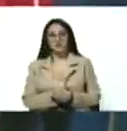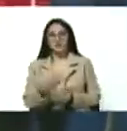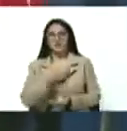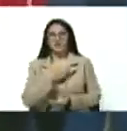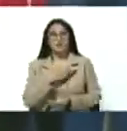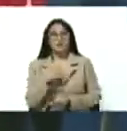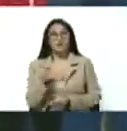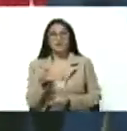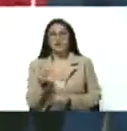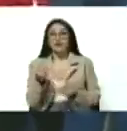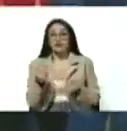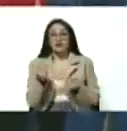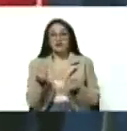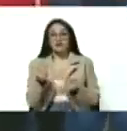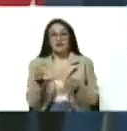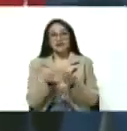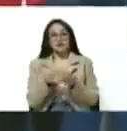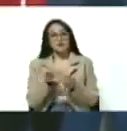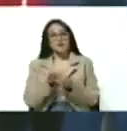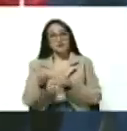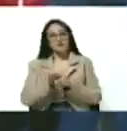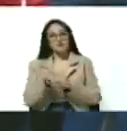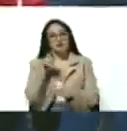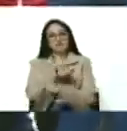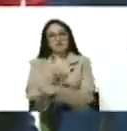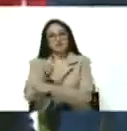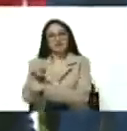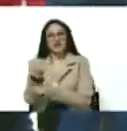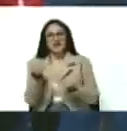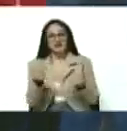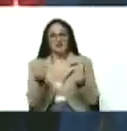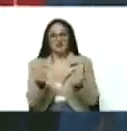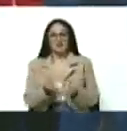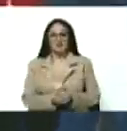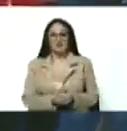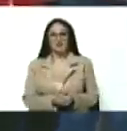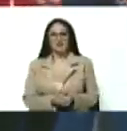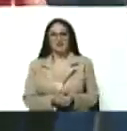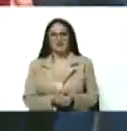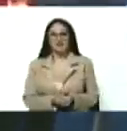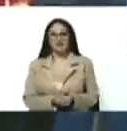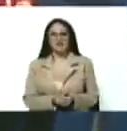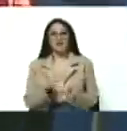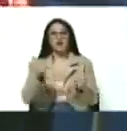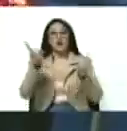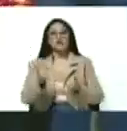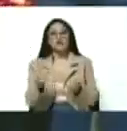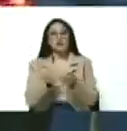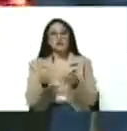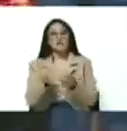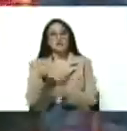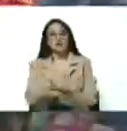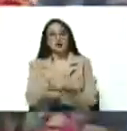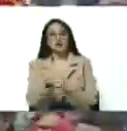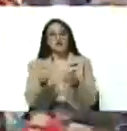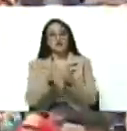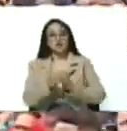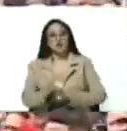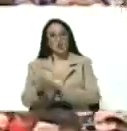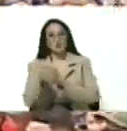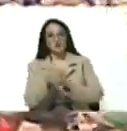No podrá nadie desde allá, desde el equipo municipal, imponerle nada a nadie. Será lo que decida el equipo de calle, el equipo de